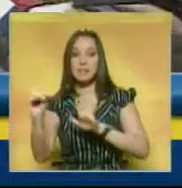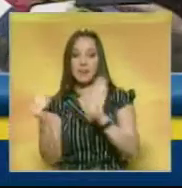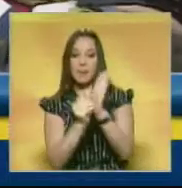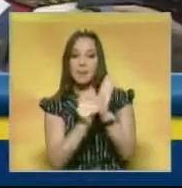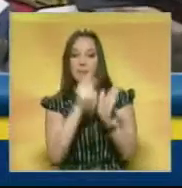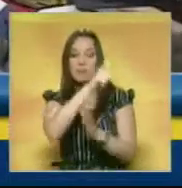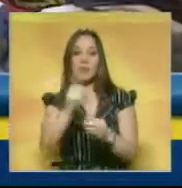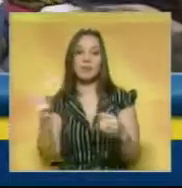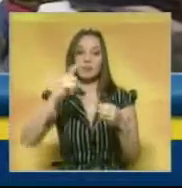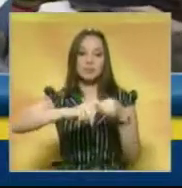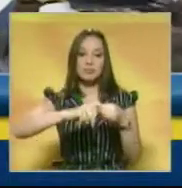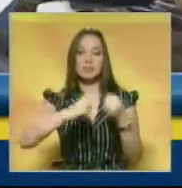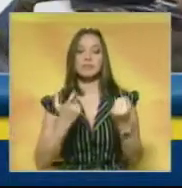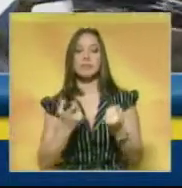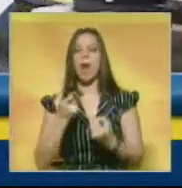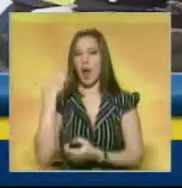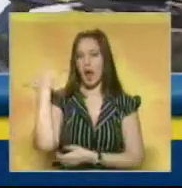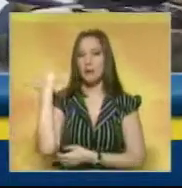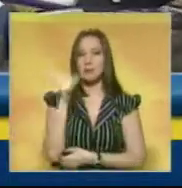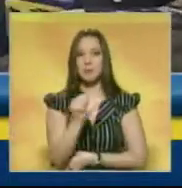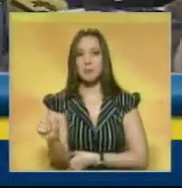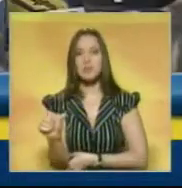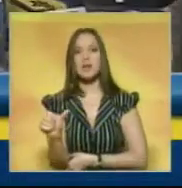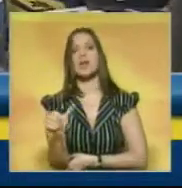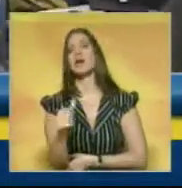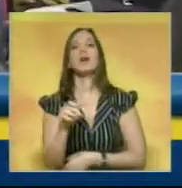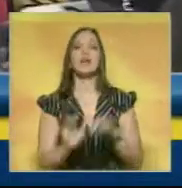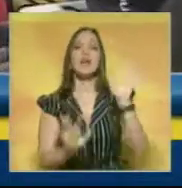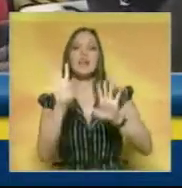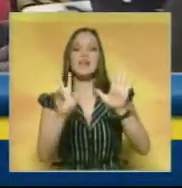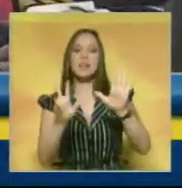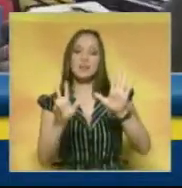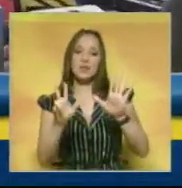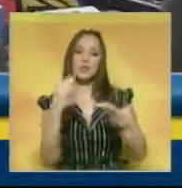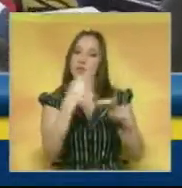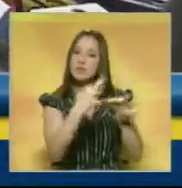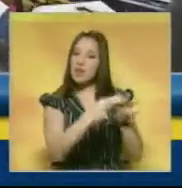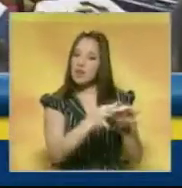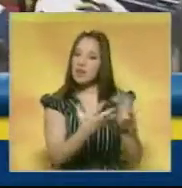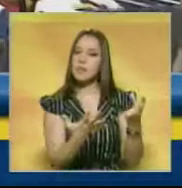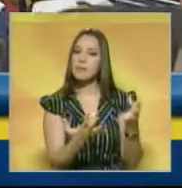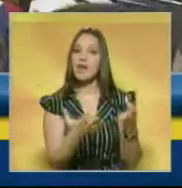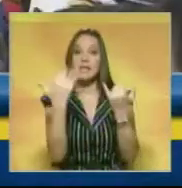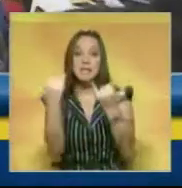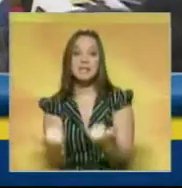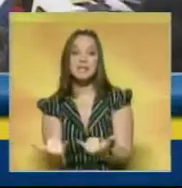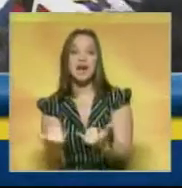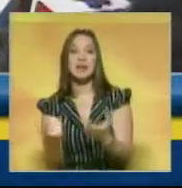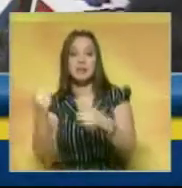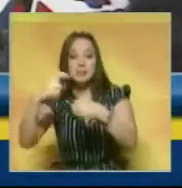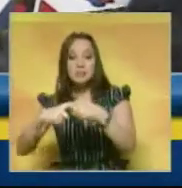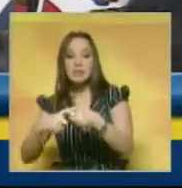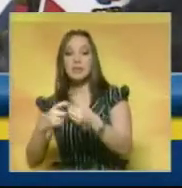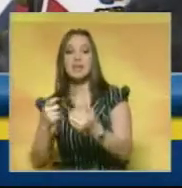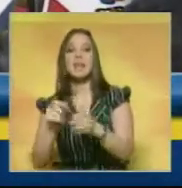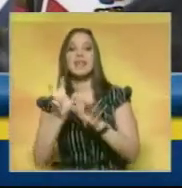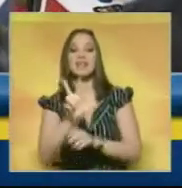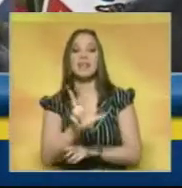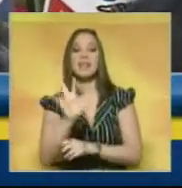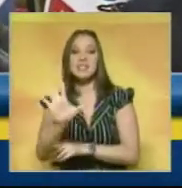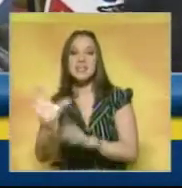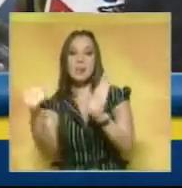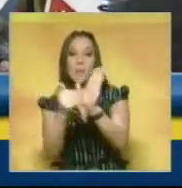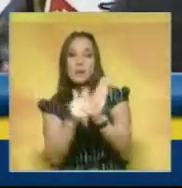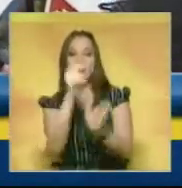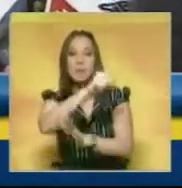este punto, que comenzó la semana pasada, el 18 de septiembre, ya hay inscritas, afiliadas,